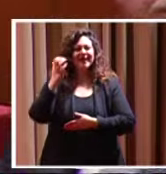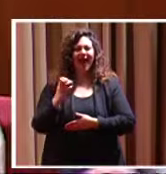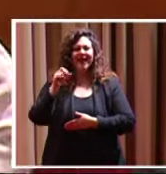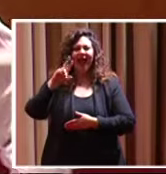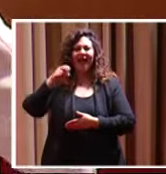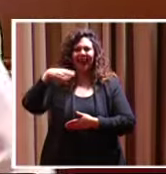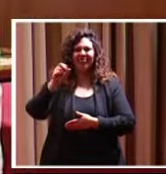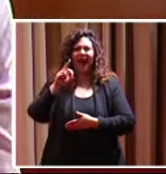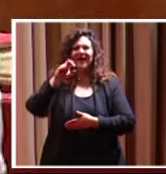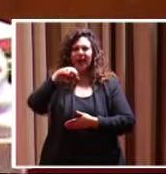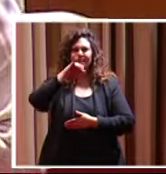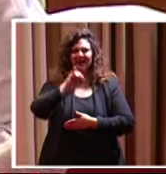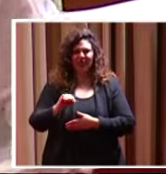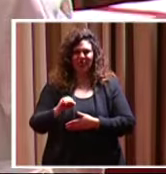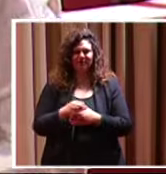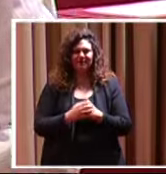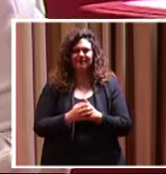Ramírez.